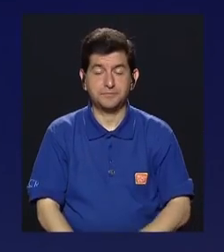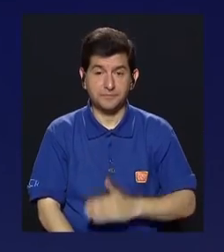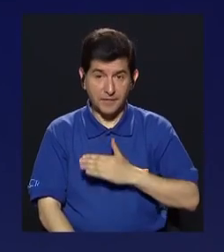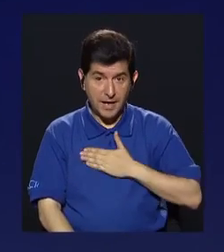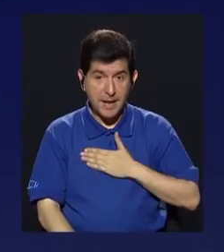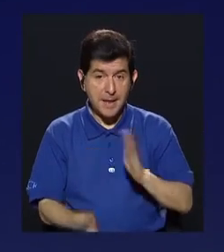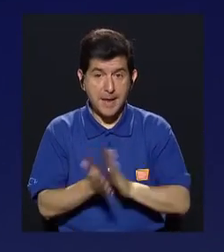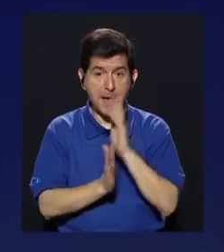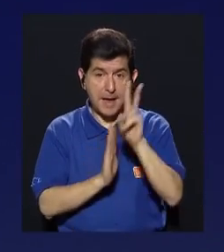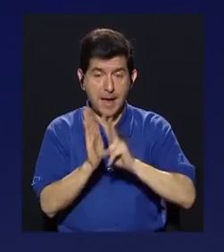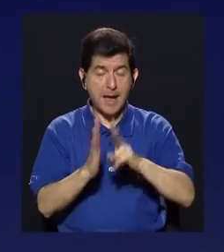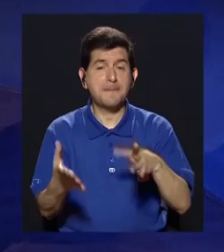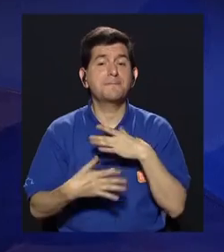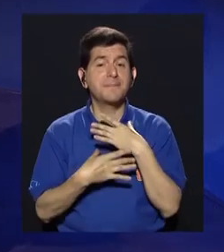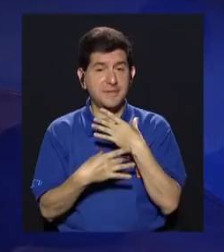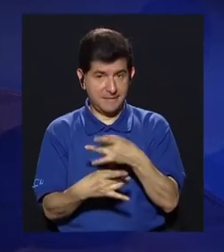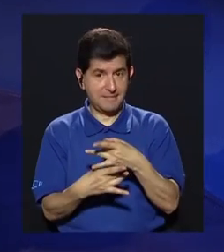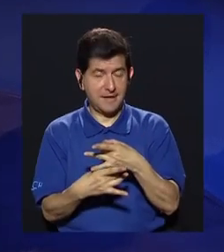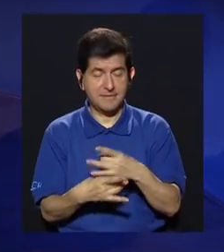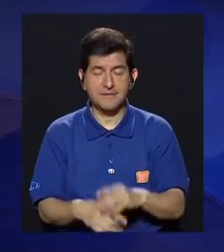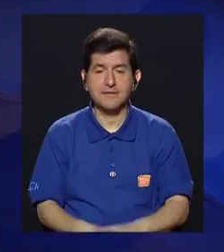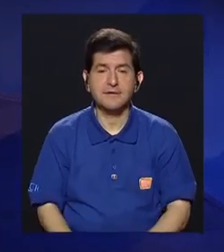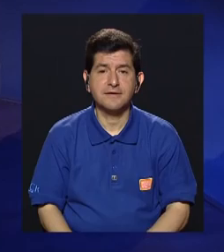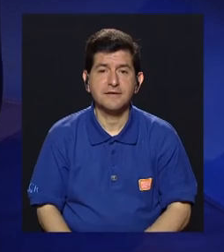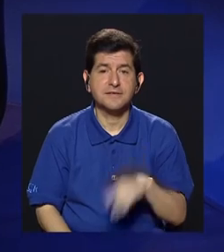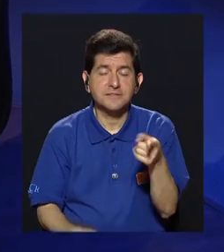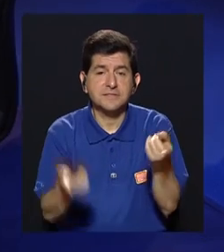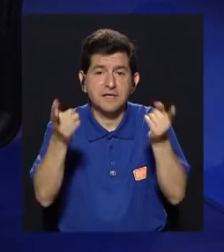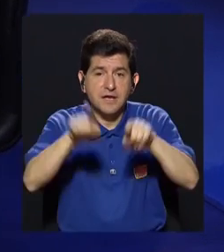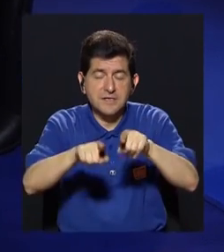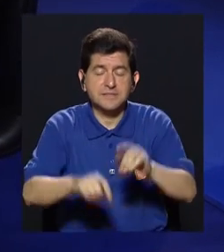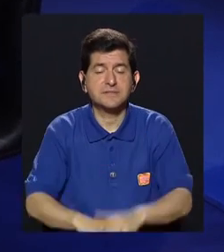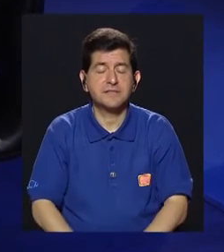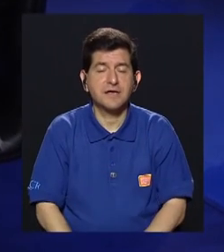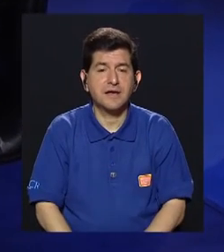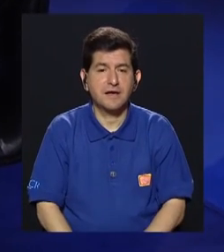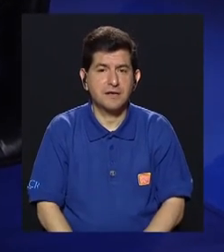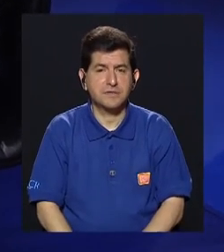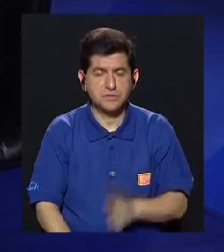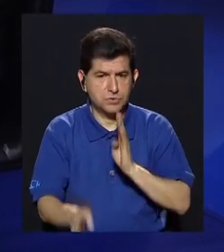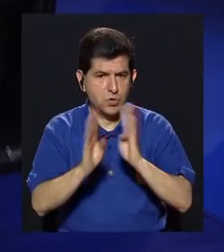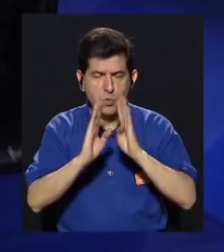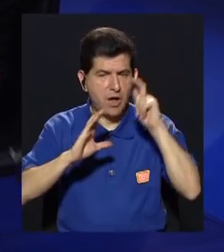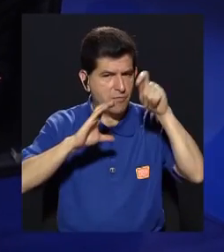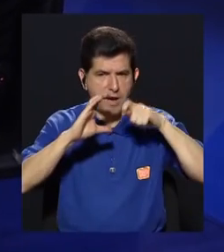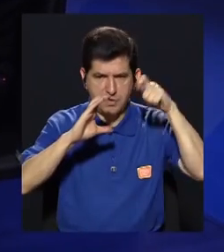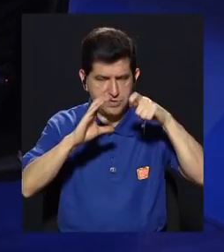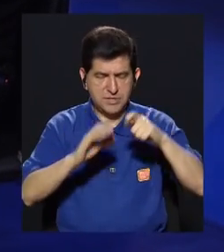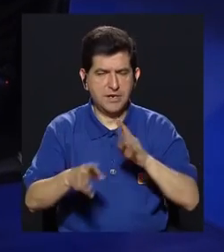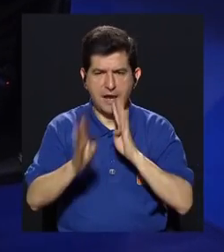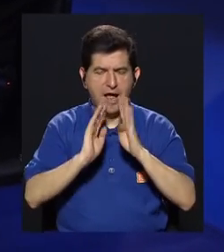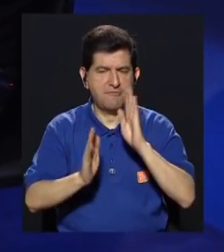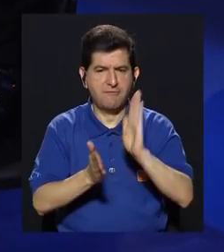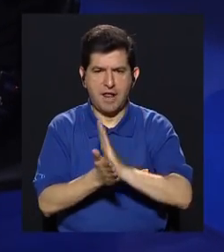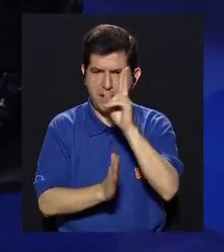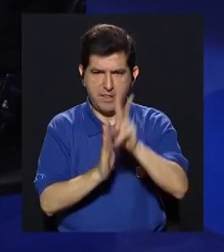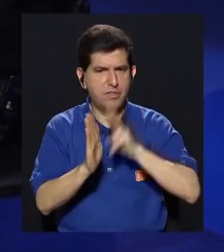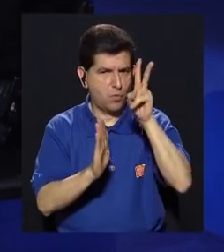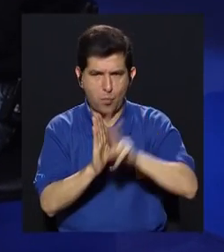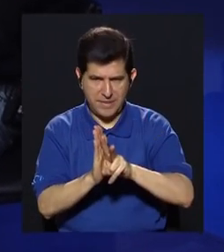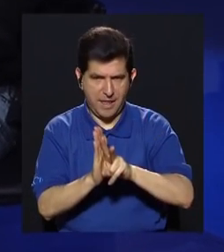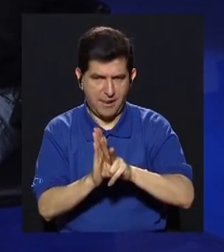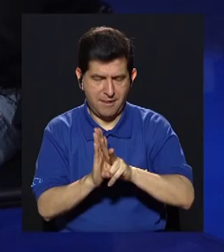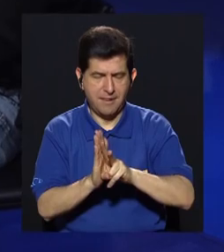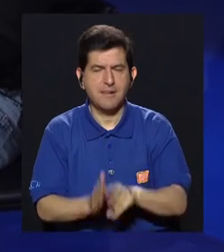miro en el documental que me interesa puramente el documental no hablando de decir en general sino documental es